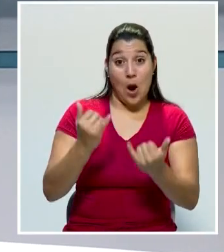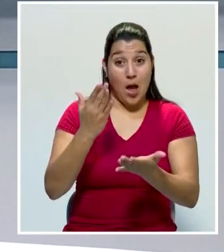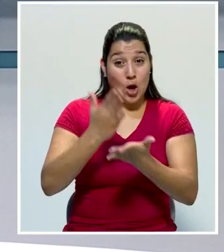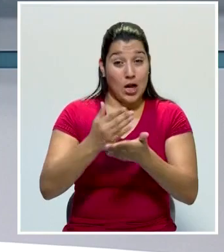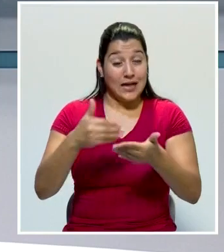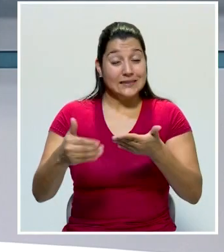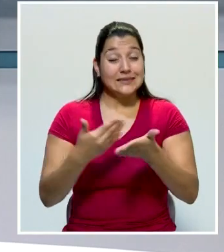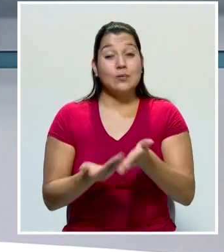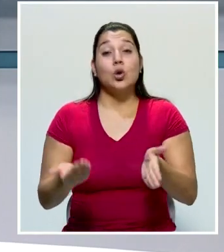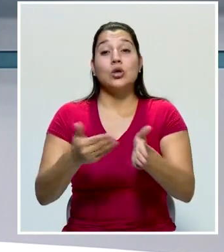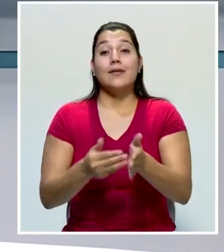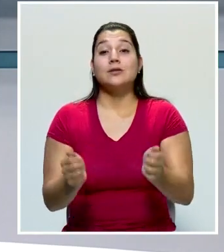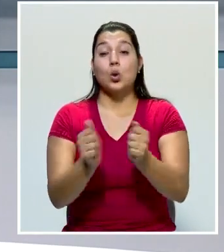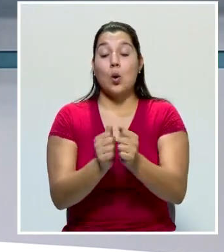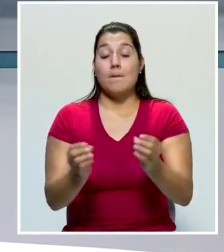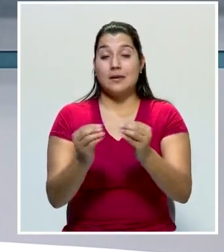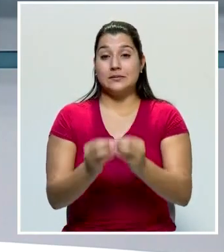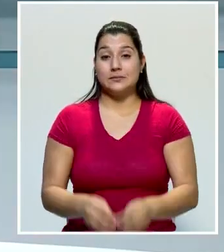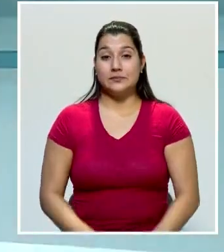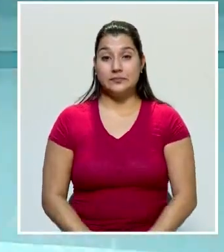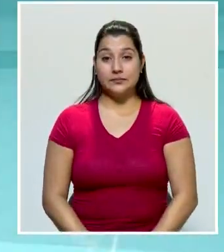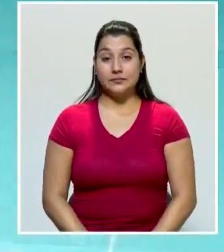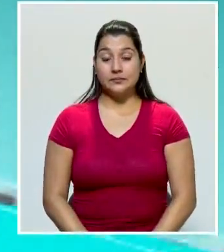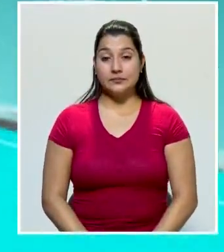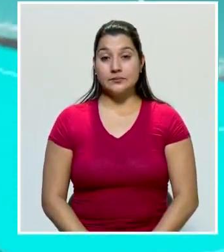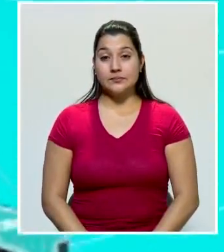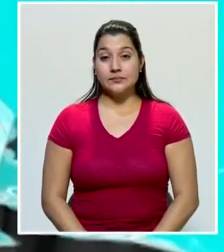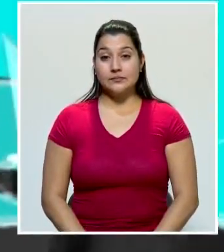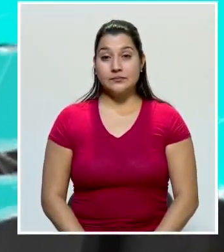enseguida regresamos con más.